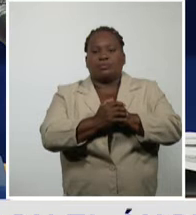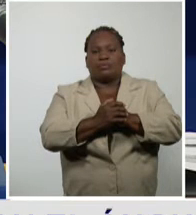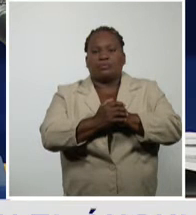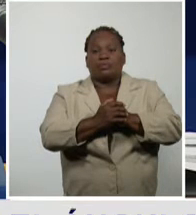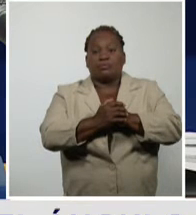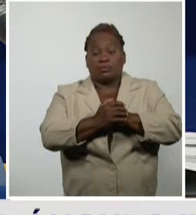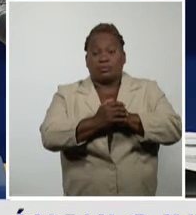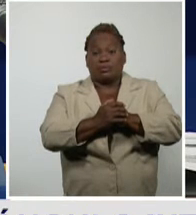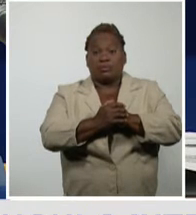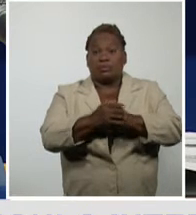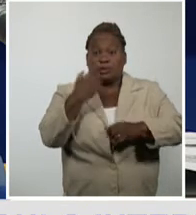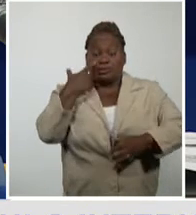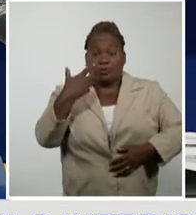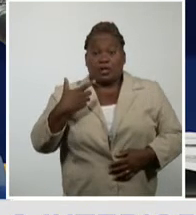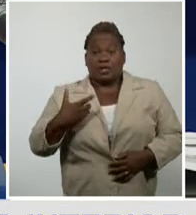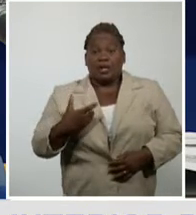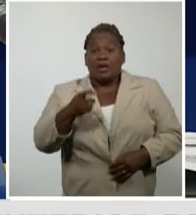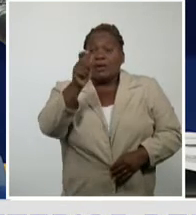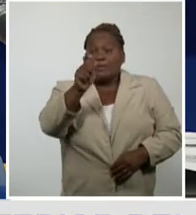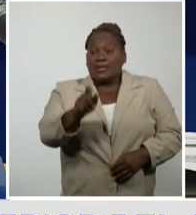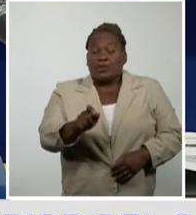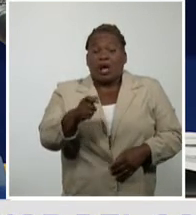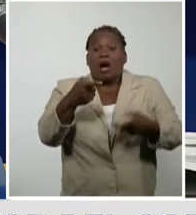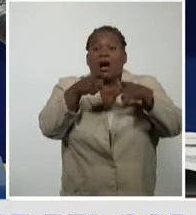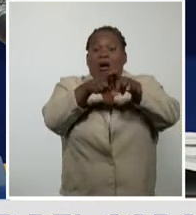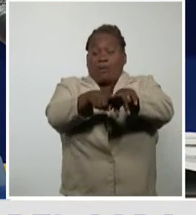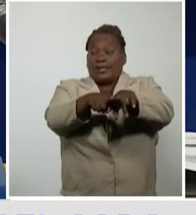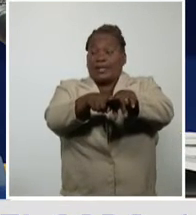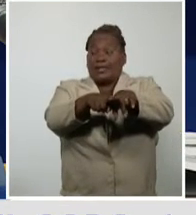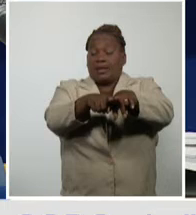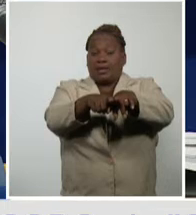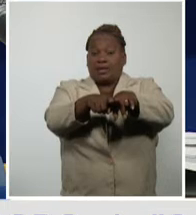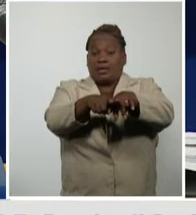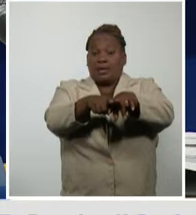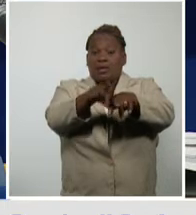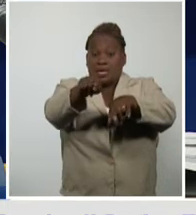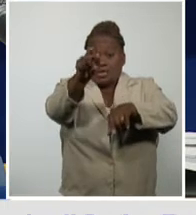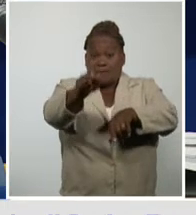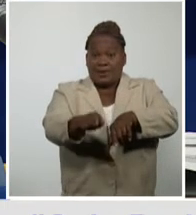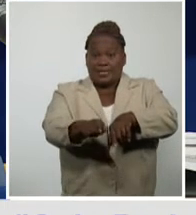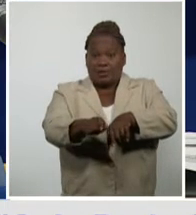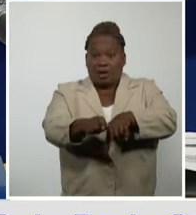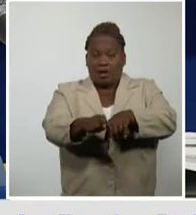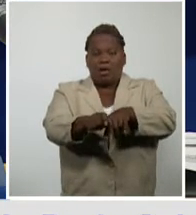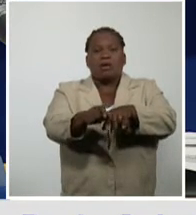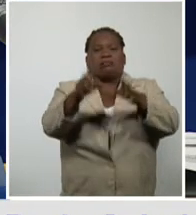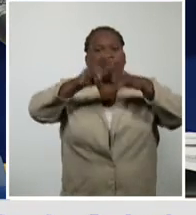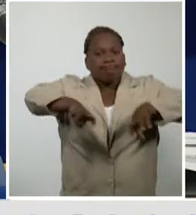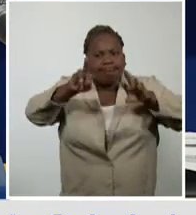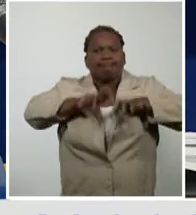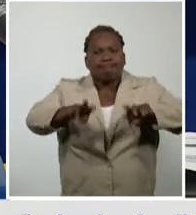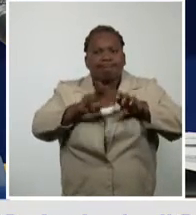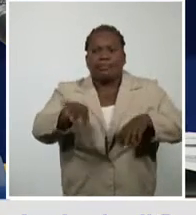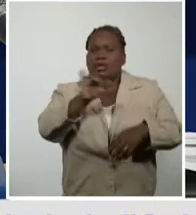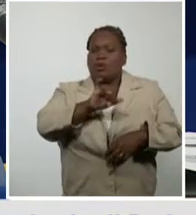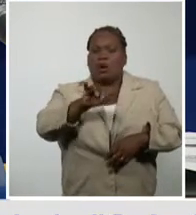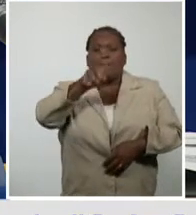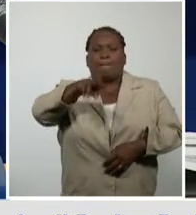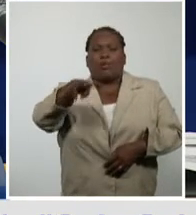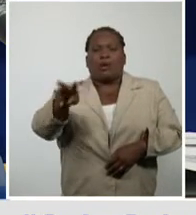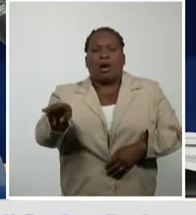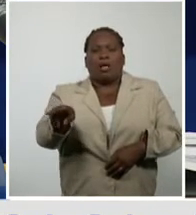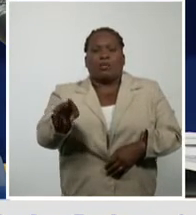si necesariamente tiene que tener un acompañante, pues esas personas se estudian también buscando si se ha